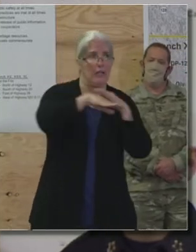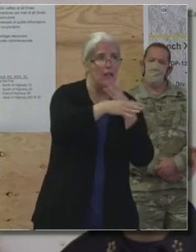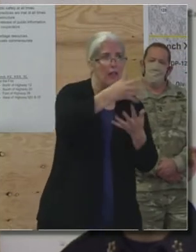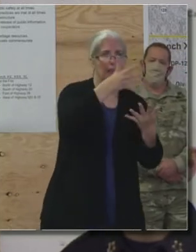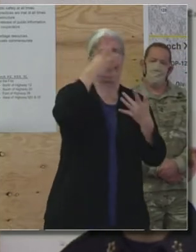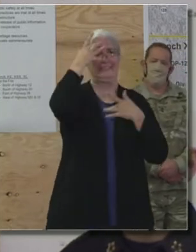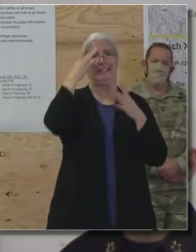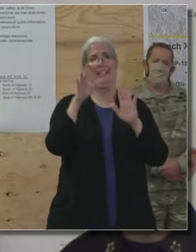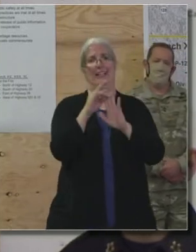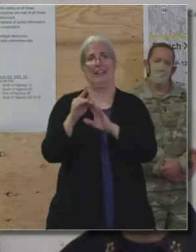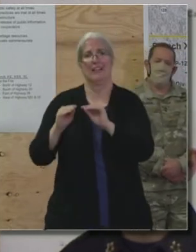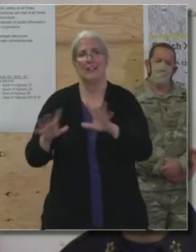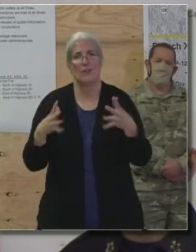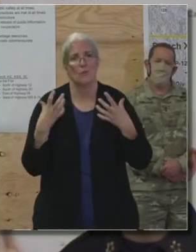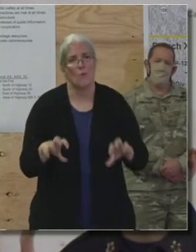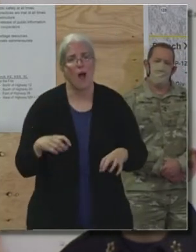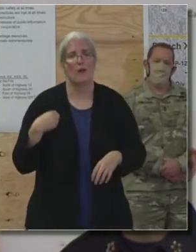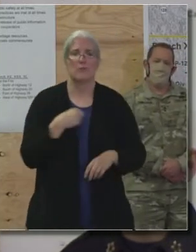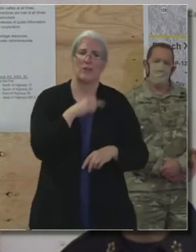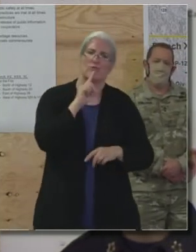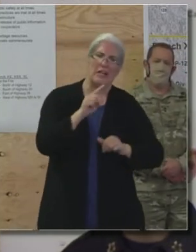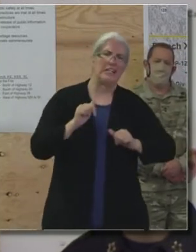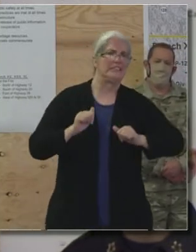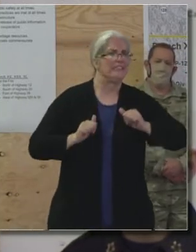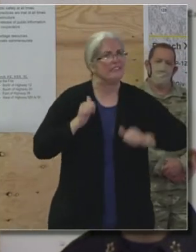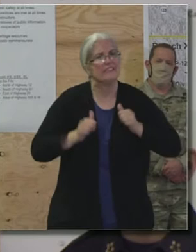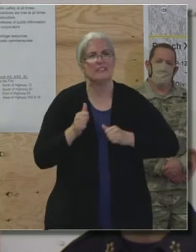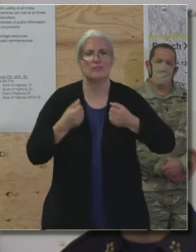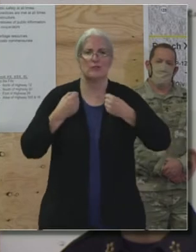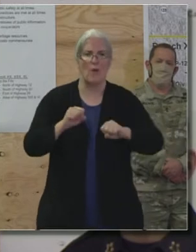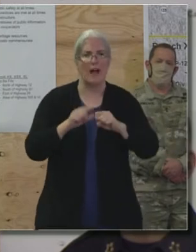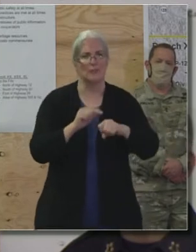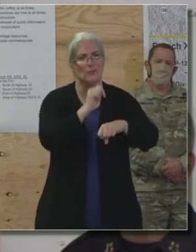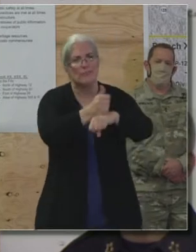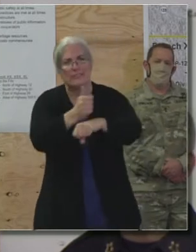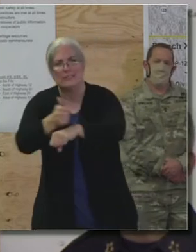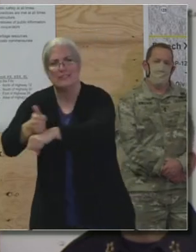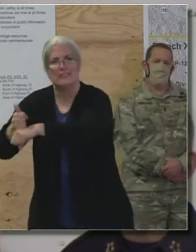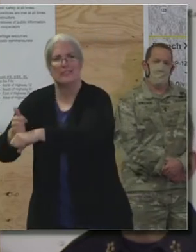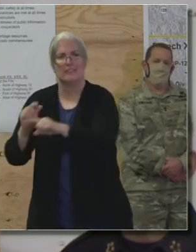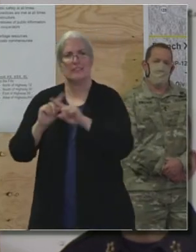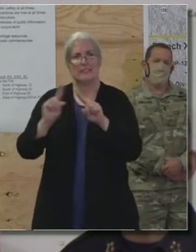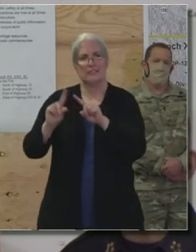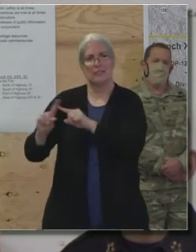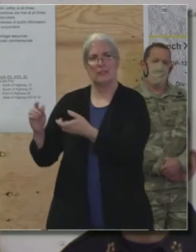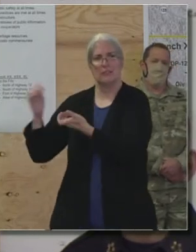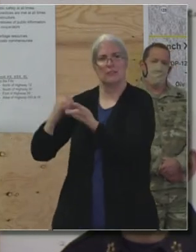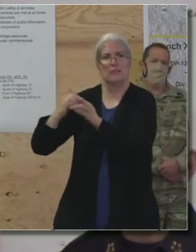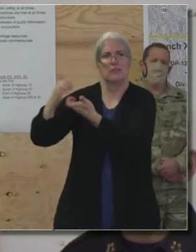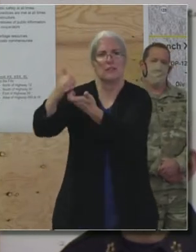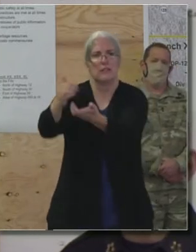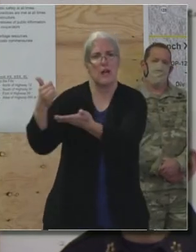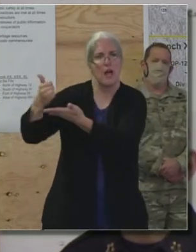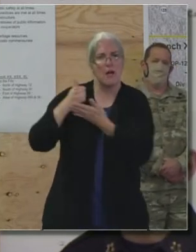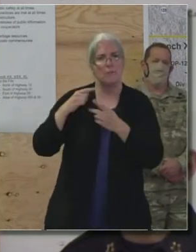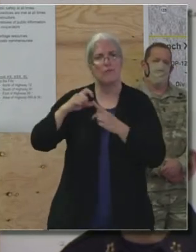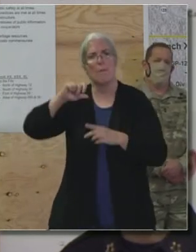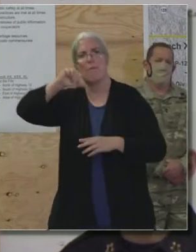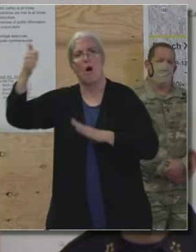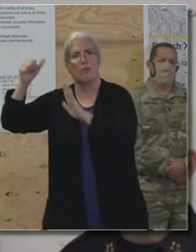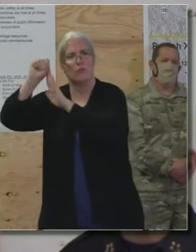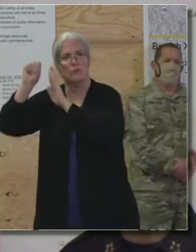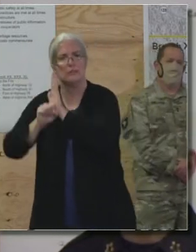y estamos moviéndonos agresivamente para conseguir en sistemas de ayuda mutual de fuera del estado el proceso en